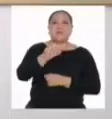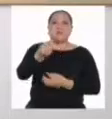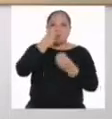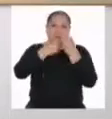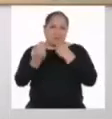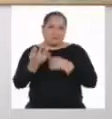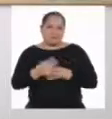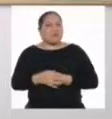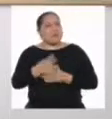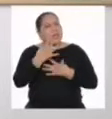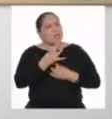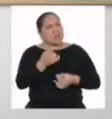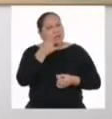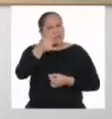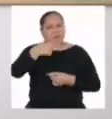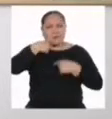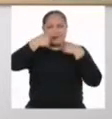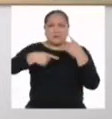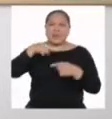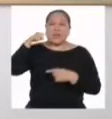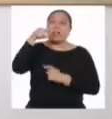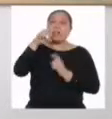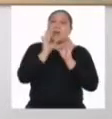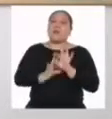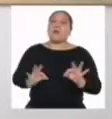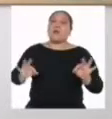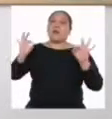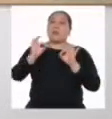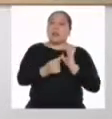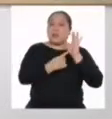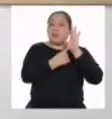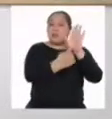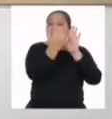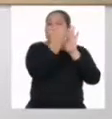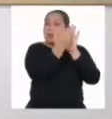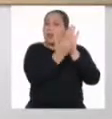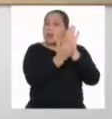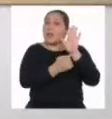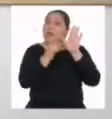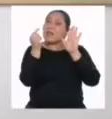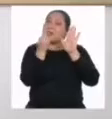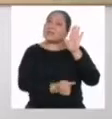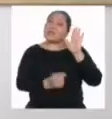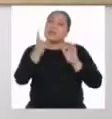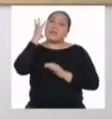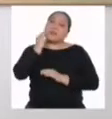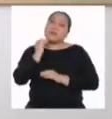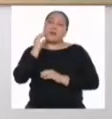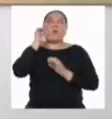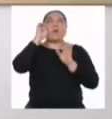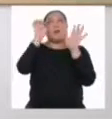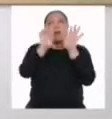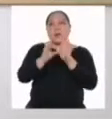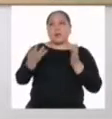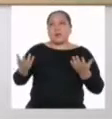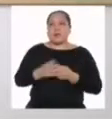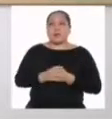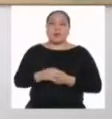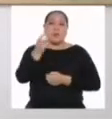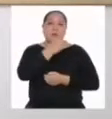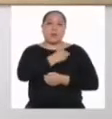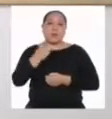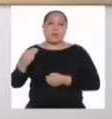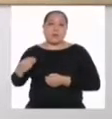¡Qué interesante lo que cuentas! Es importante dar a conocer este tipo de experiencias. Por ejemplo, desde